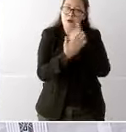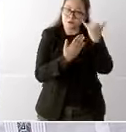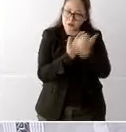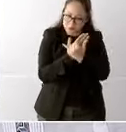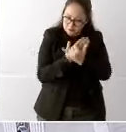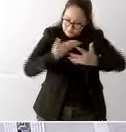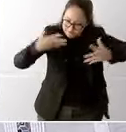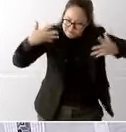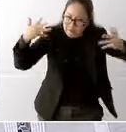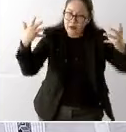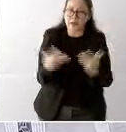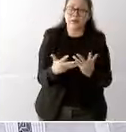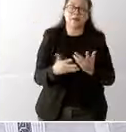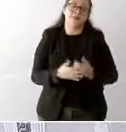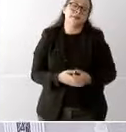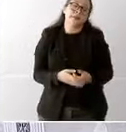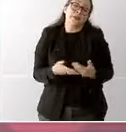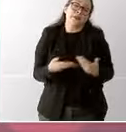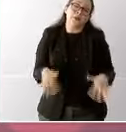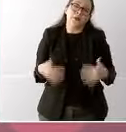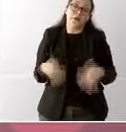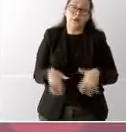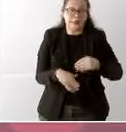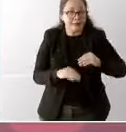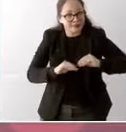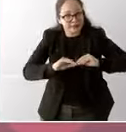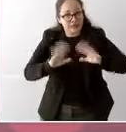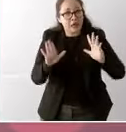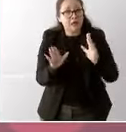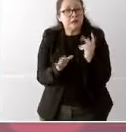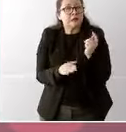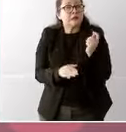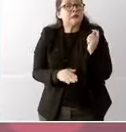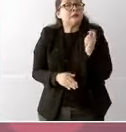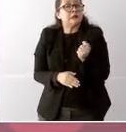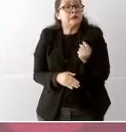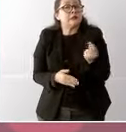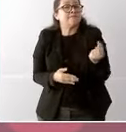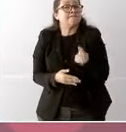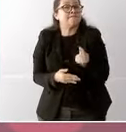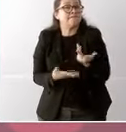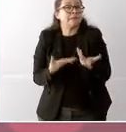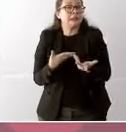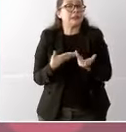Desde luego, necesitamos seguir adelante